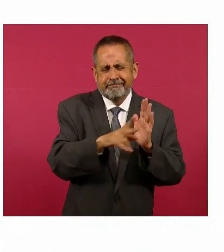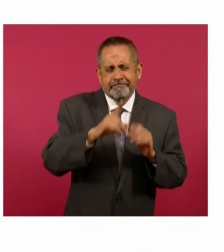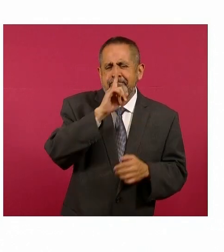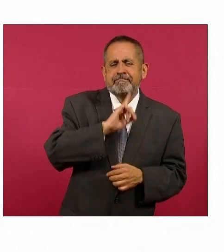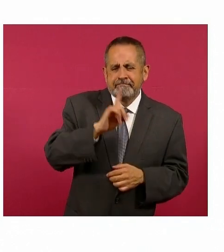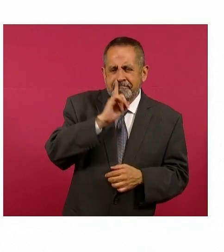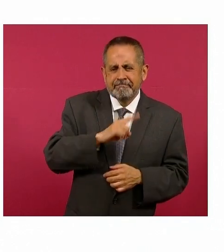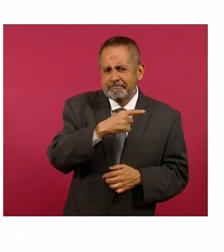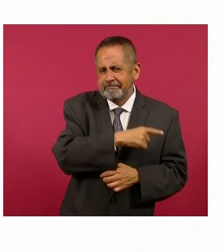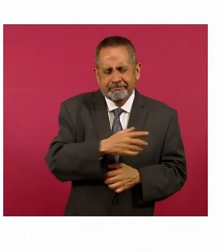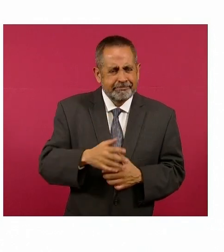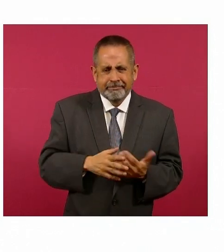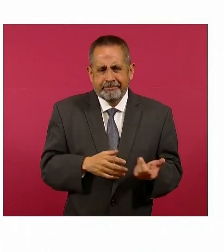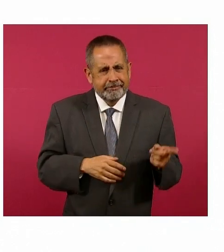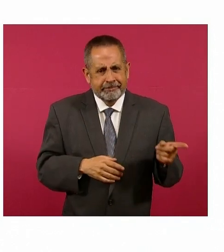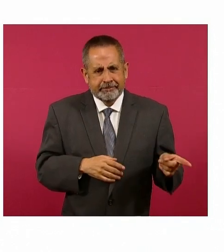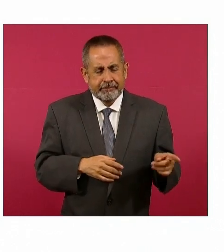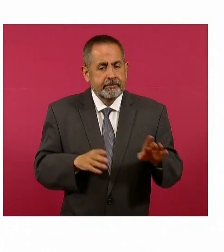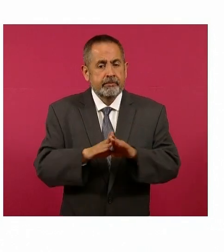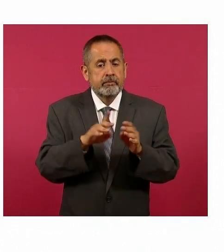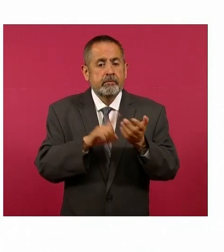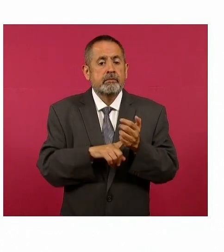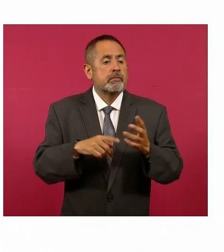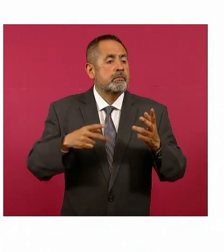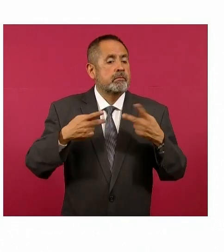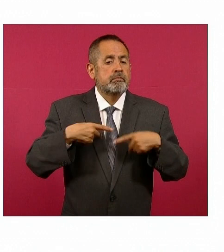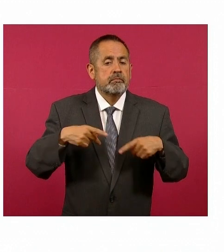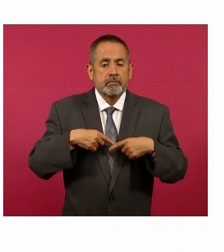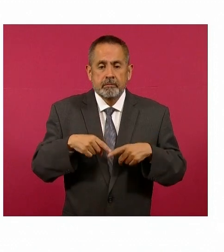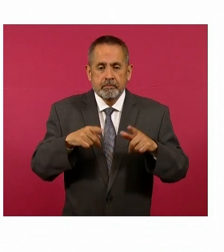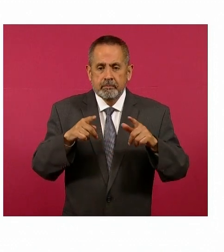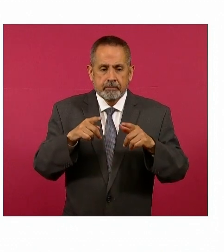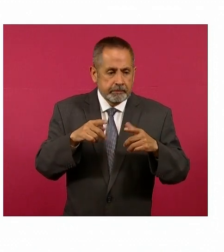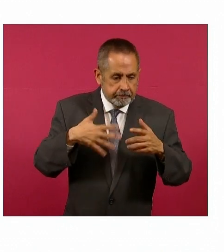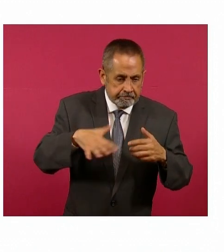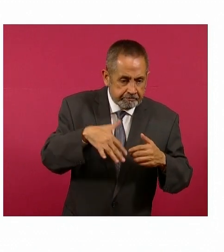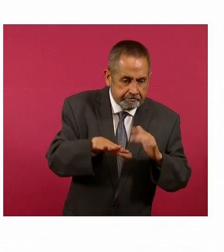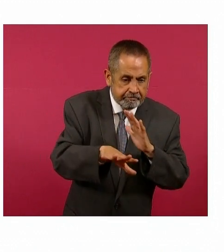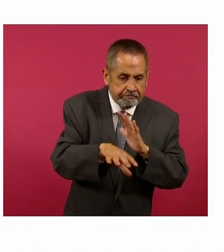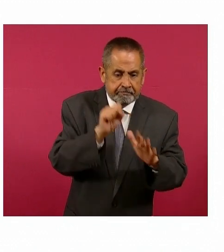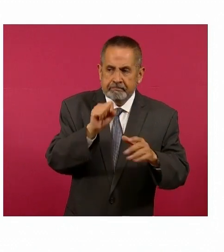publica Reforma fue retomada por personajes de la oposición, como era de esperarse.